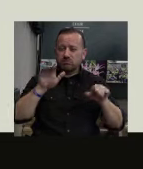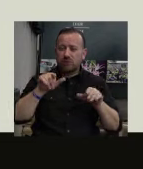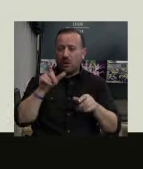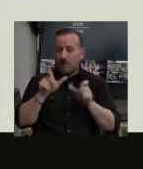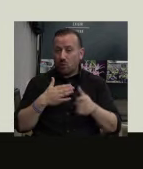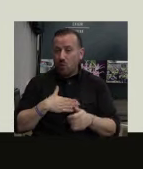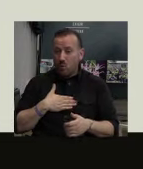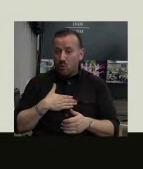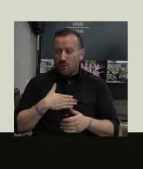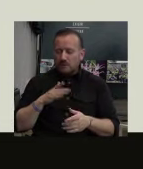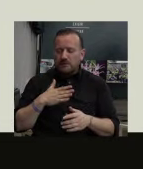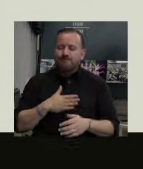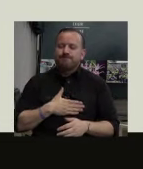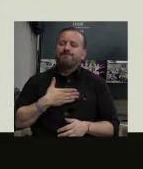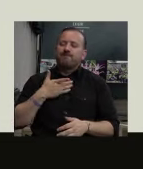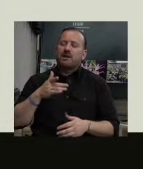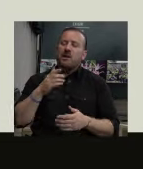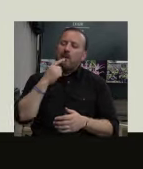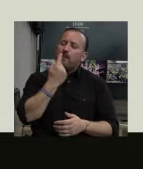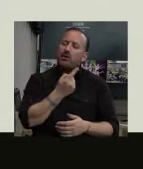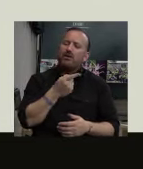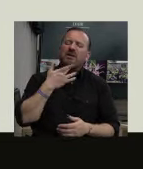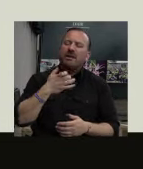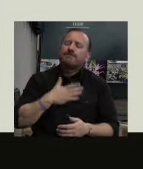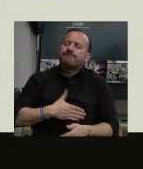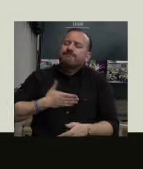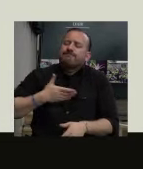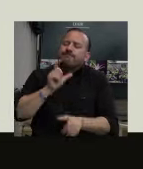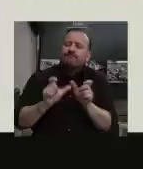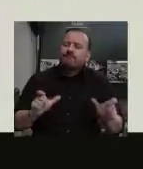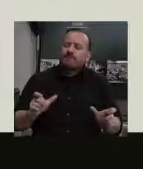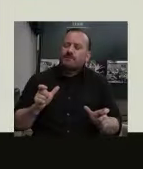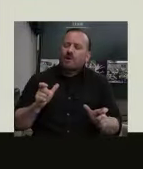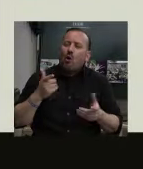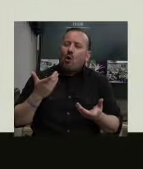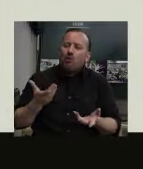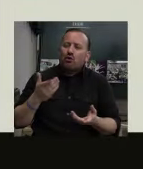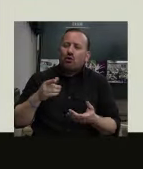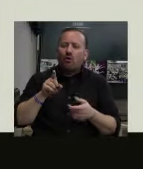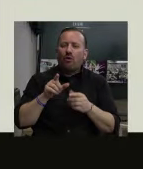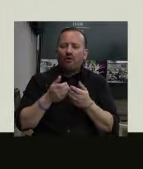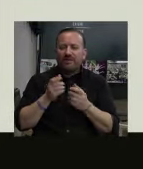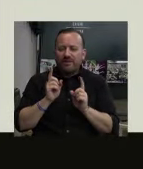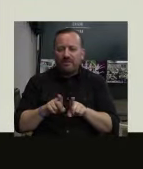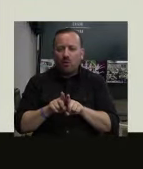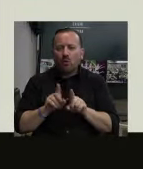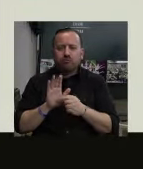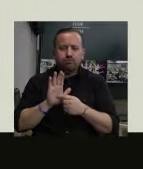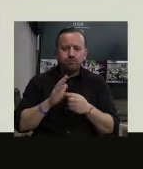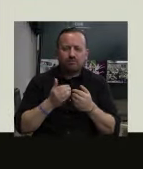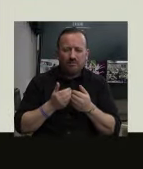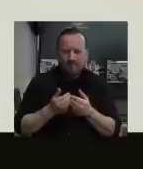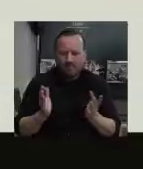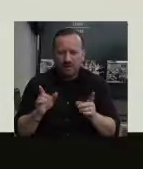es la pregunta de la innovación social qué es lo que apasiona Por eso tienes que ser transparente Por eso tienes